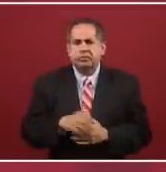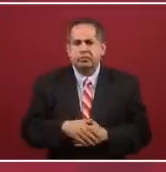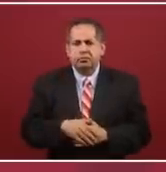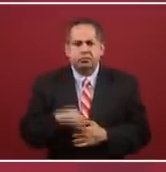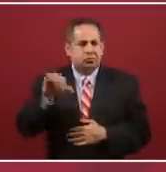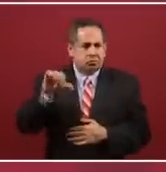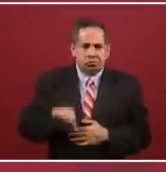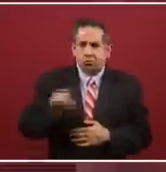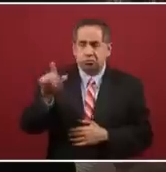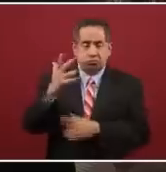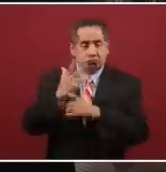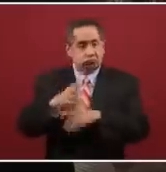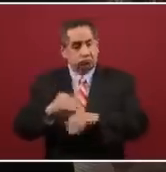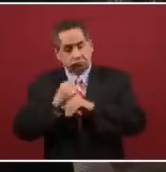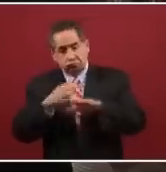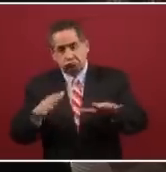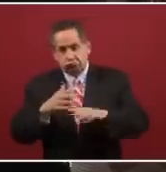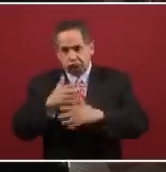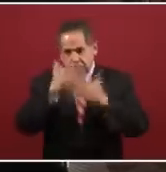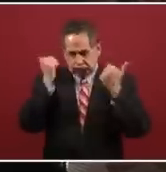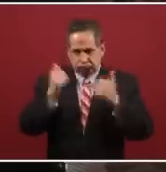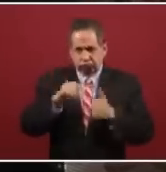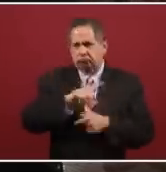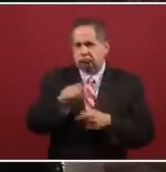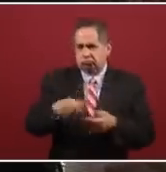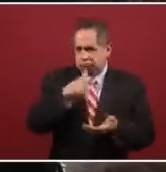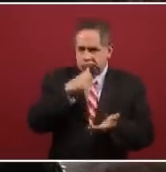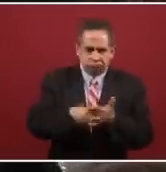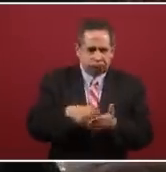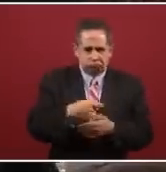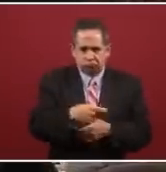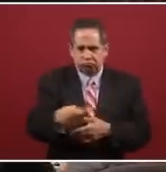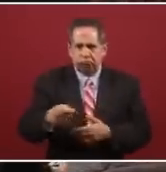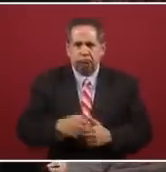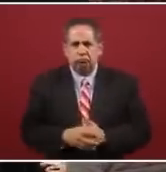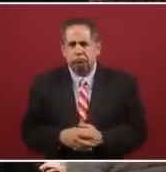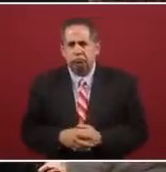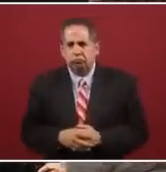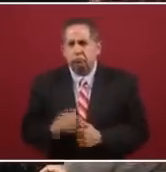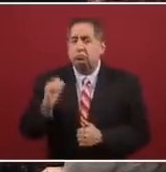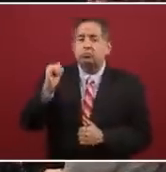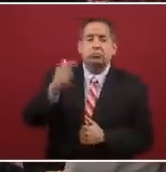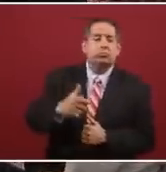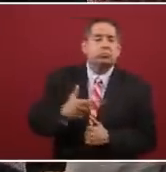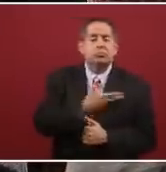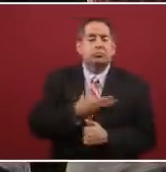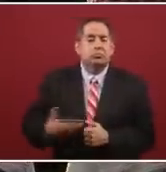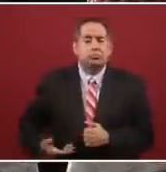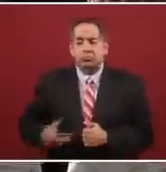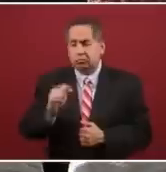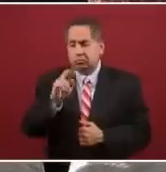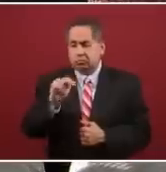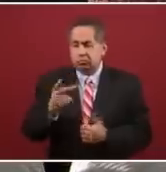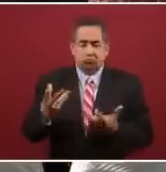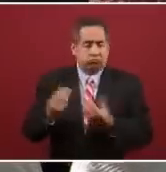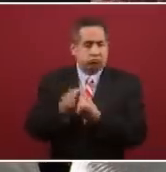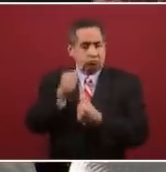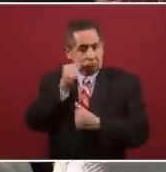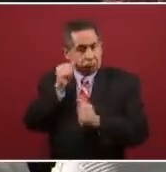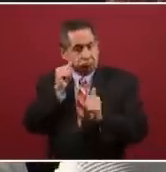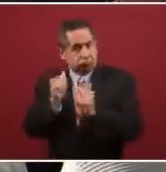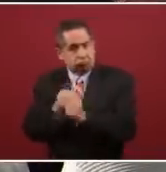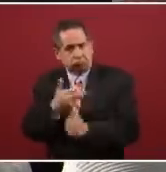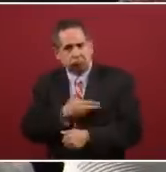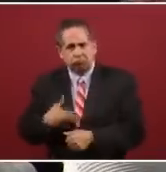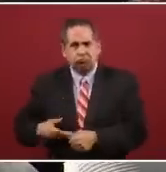día de hoy y ya les entregamos a ustedes. ¿Pero algún contenido del presidente Trump? Porque se reunió ayer con el